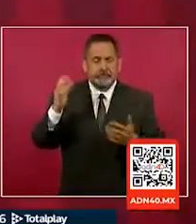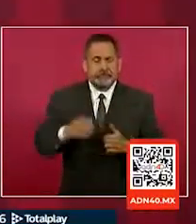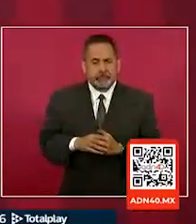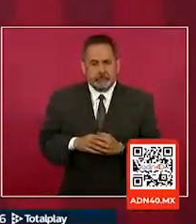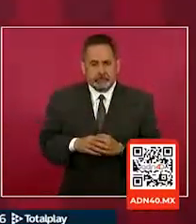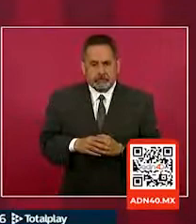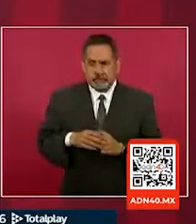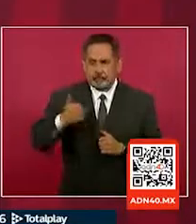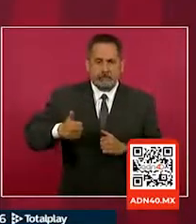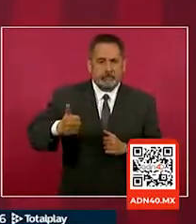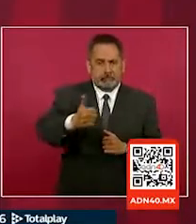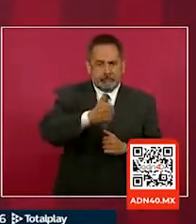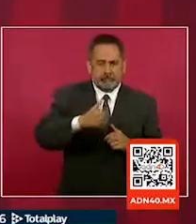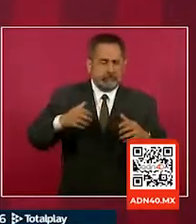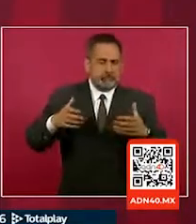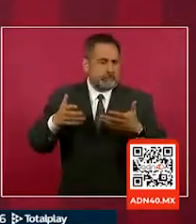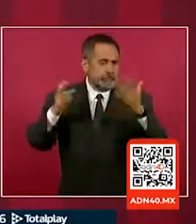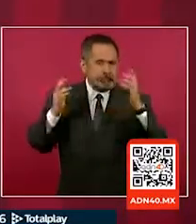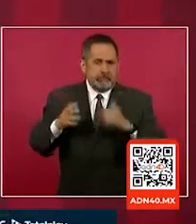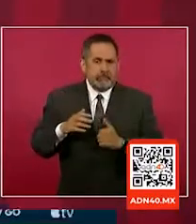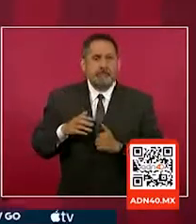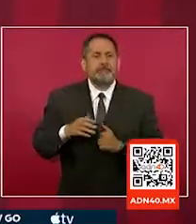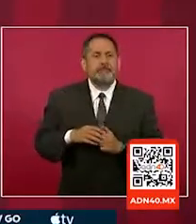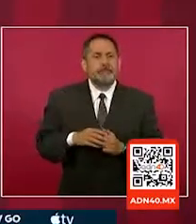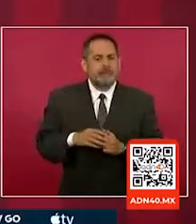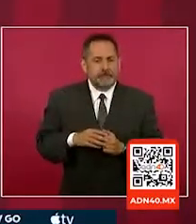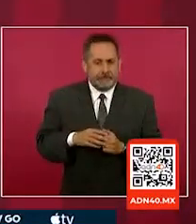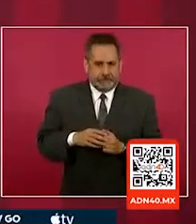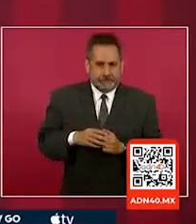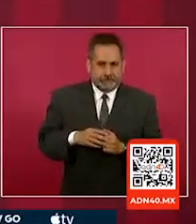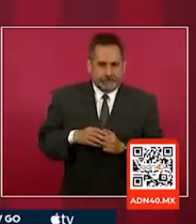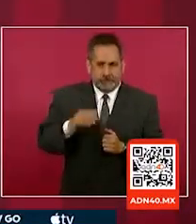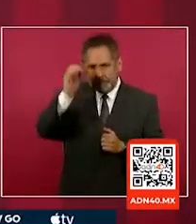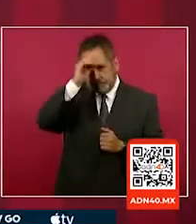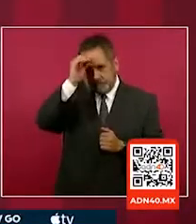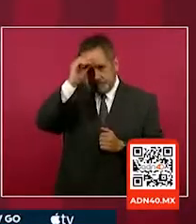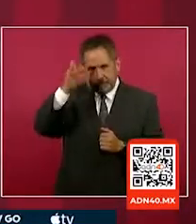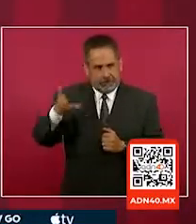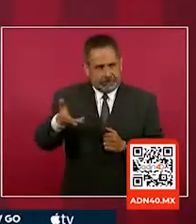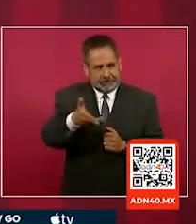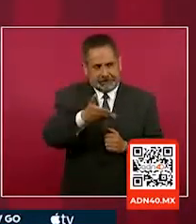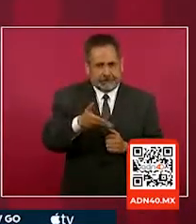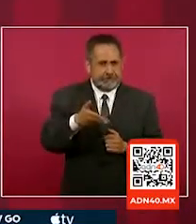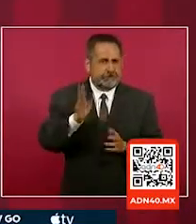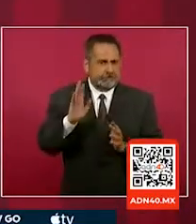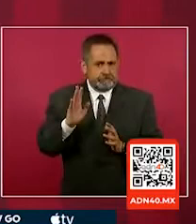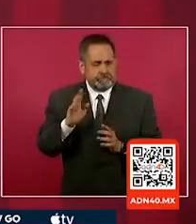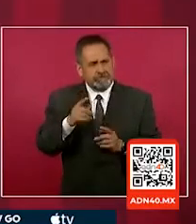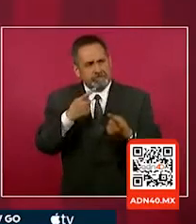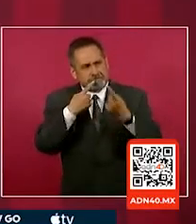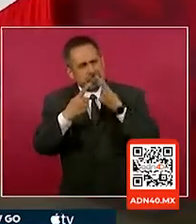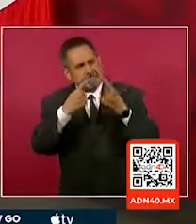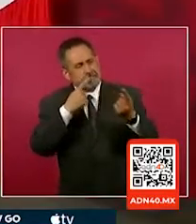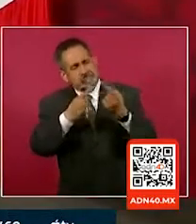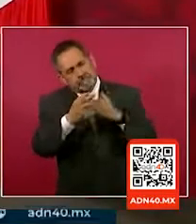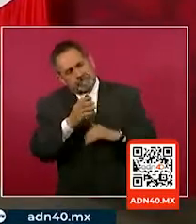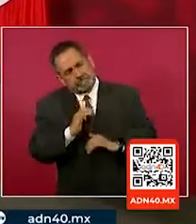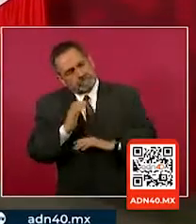que cada quien tiene opinión pero nos escuchamos